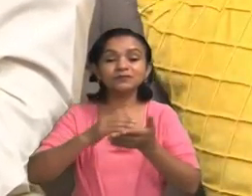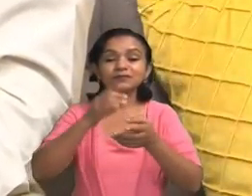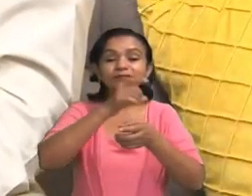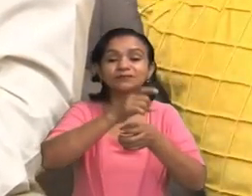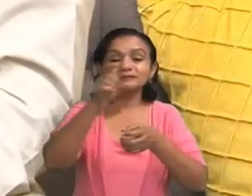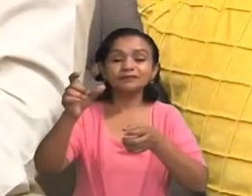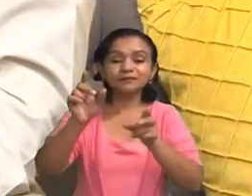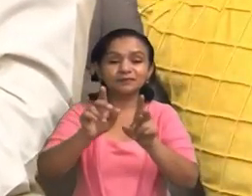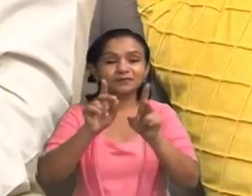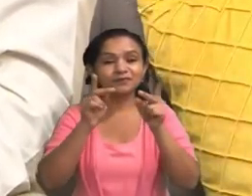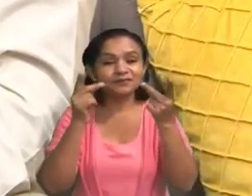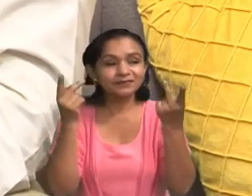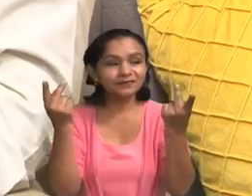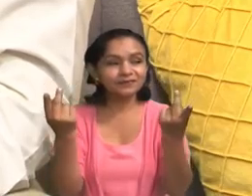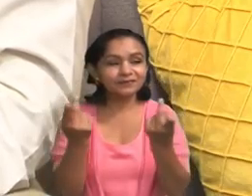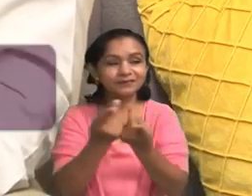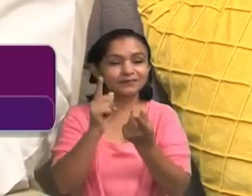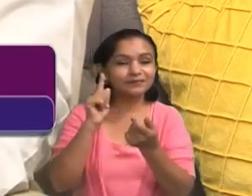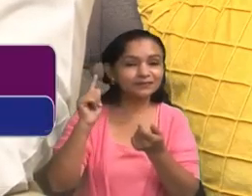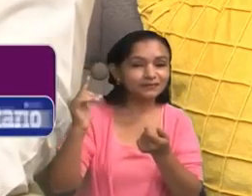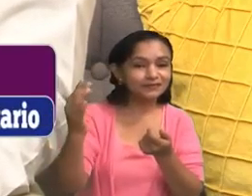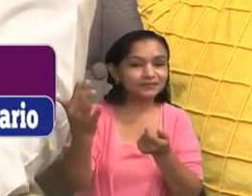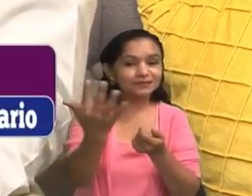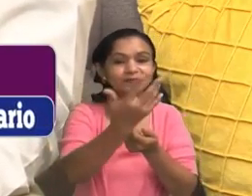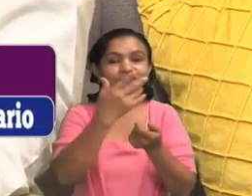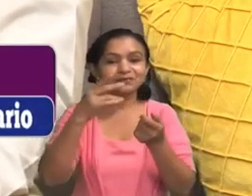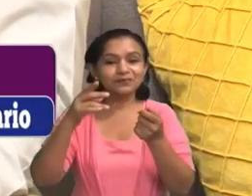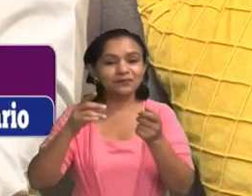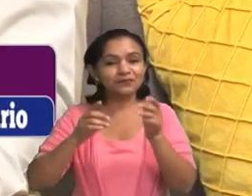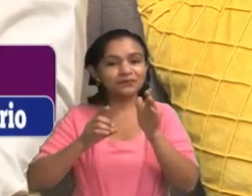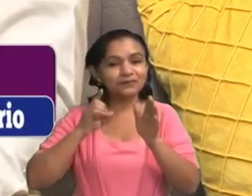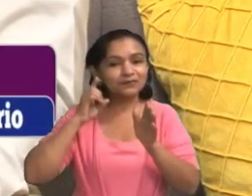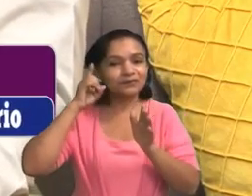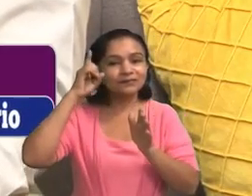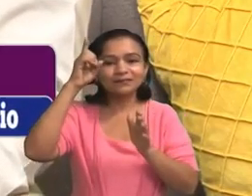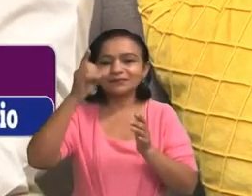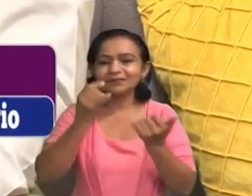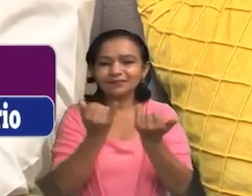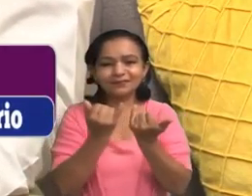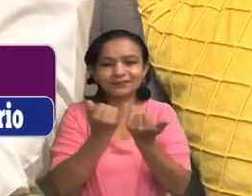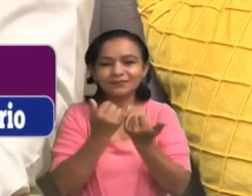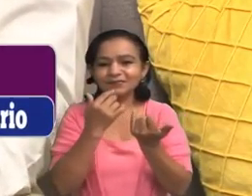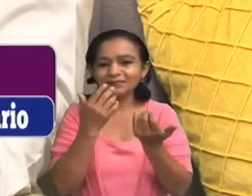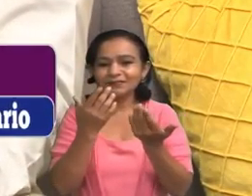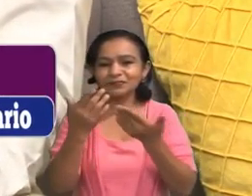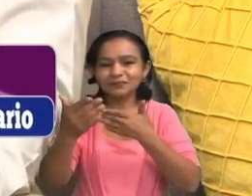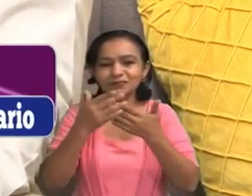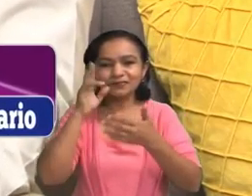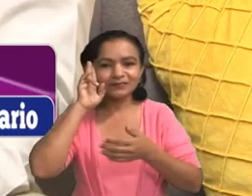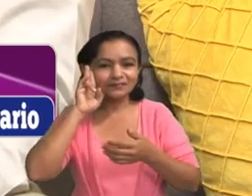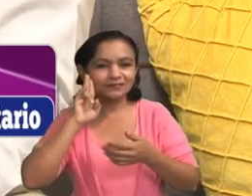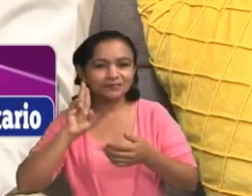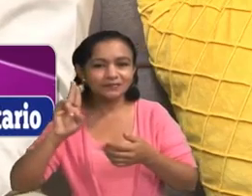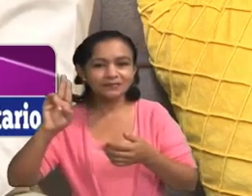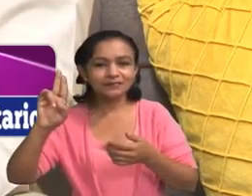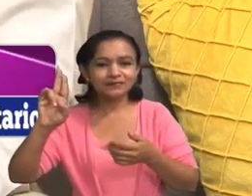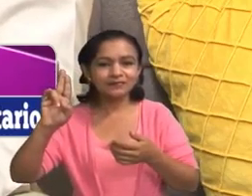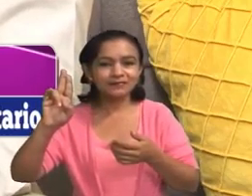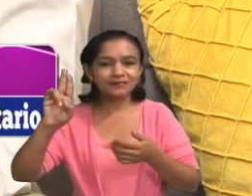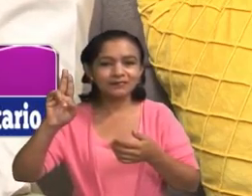la población, a todos los interesados en el desarrollo rural de este país, a acercarse al CNU, acercarse a